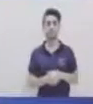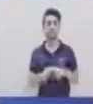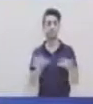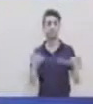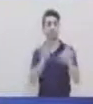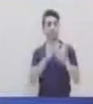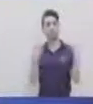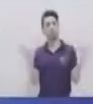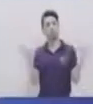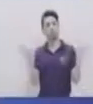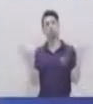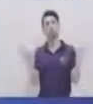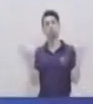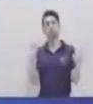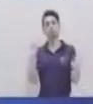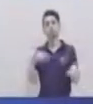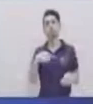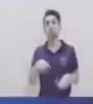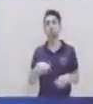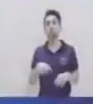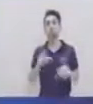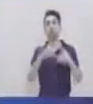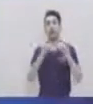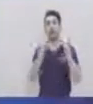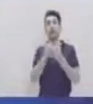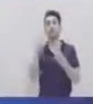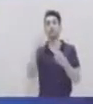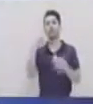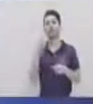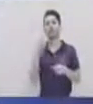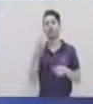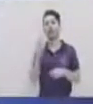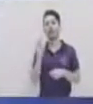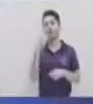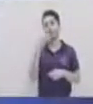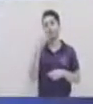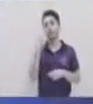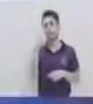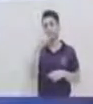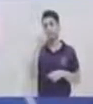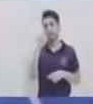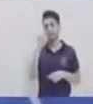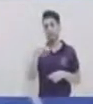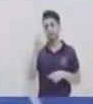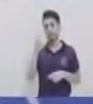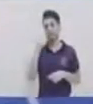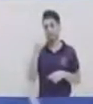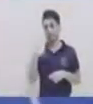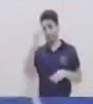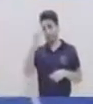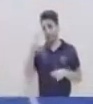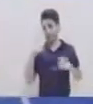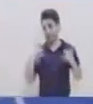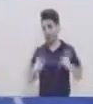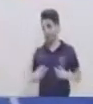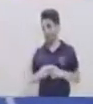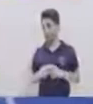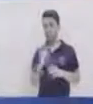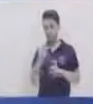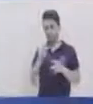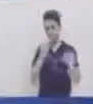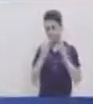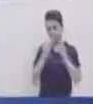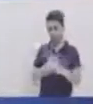Y con esto hemos terminado lo que es nuestra clase de desarrollo de la resistencia. Hacemos como un feedback. Recuerden que hicimos